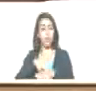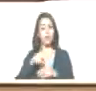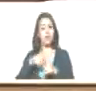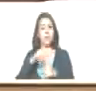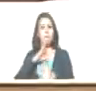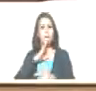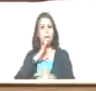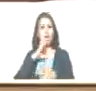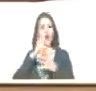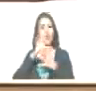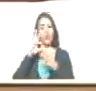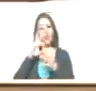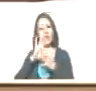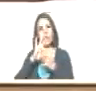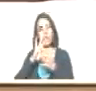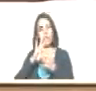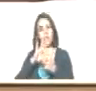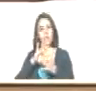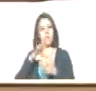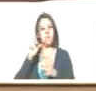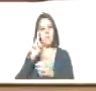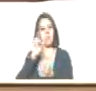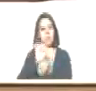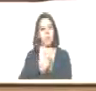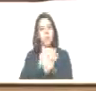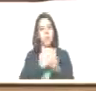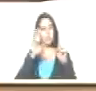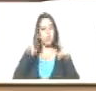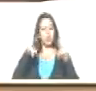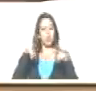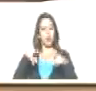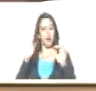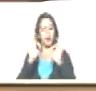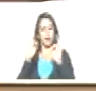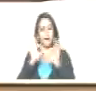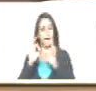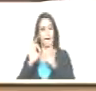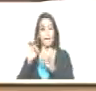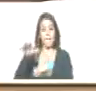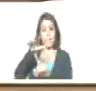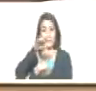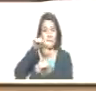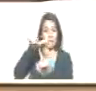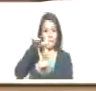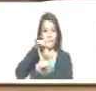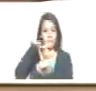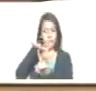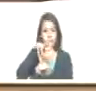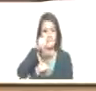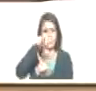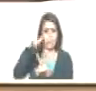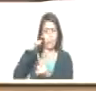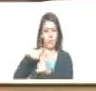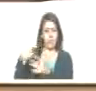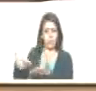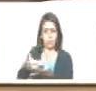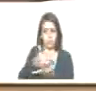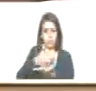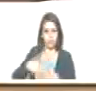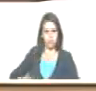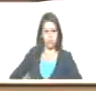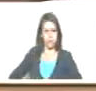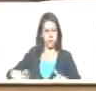Banesco? No iban presos nunca. Ellos corrompían y obtenían miles de millones de dólares de